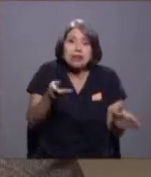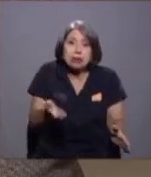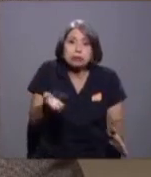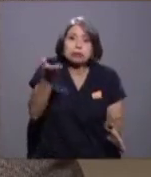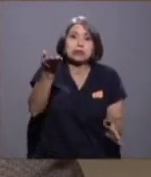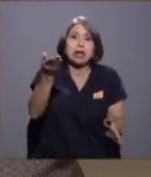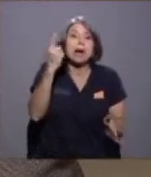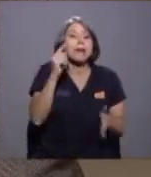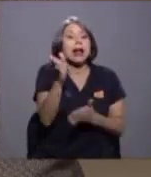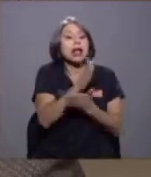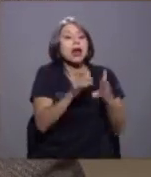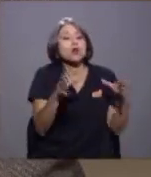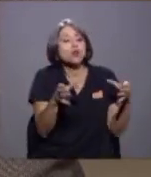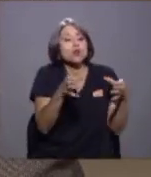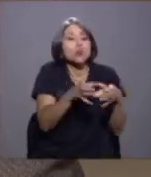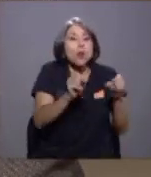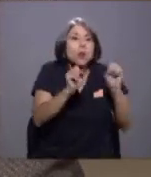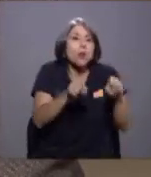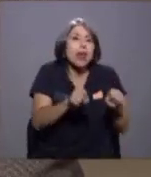reducción temporal.